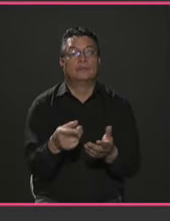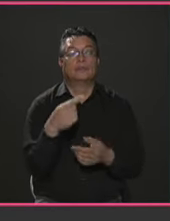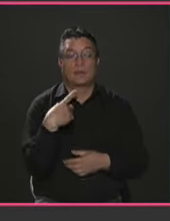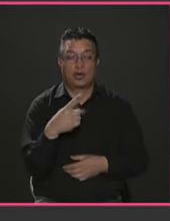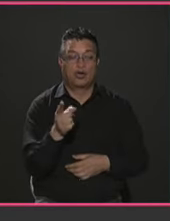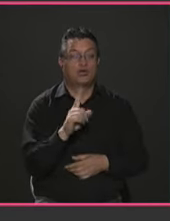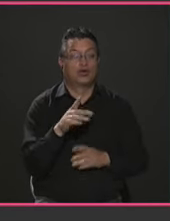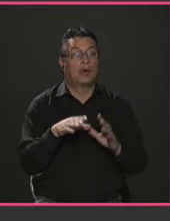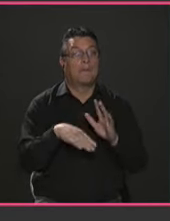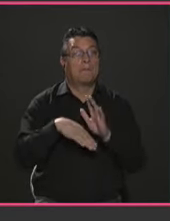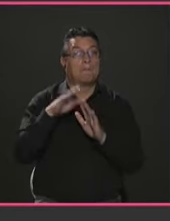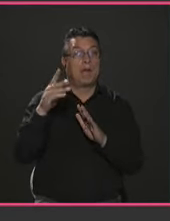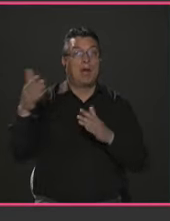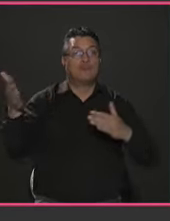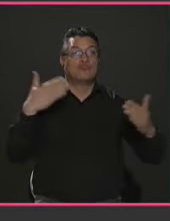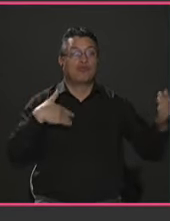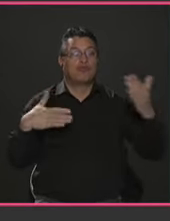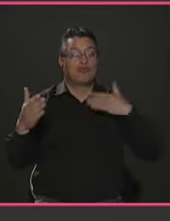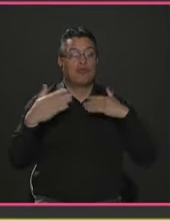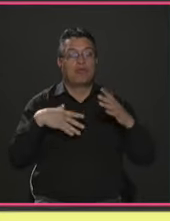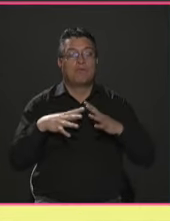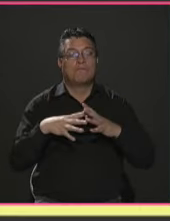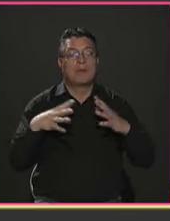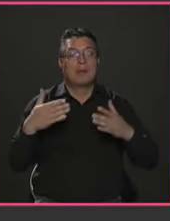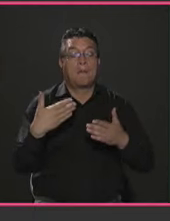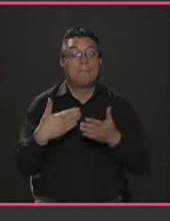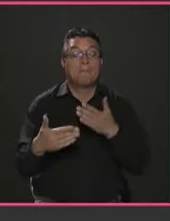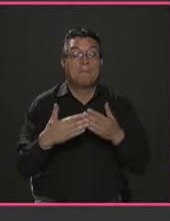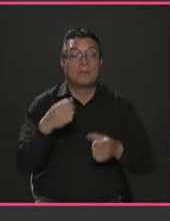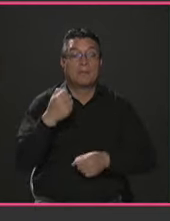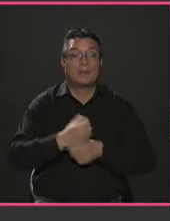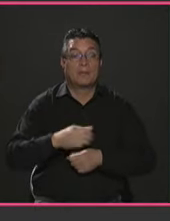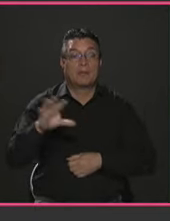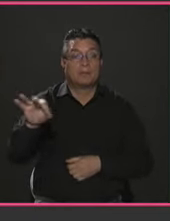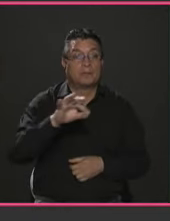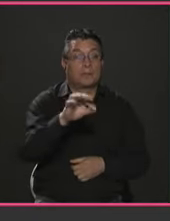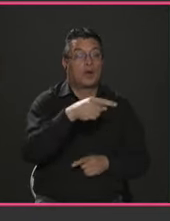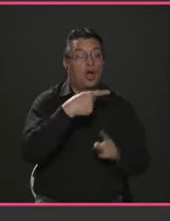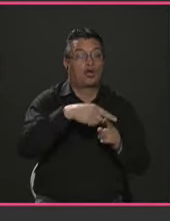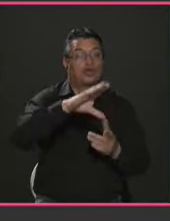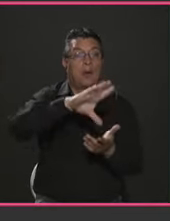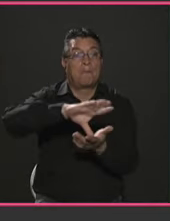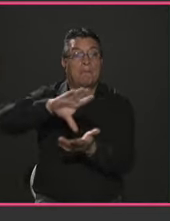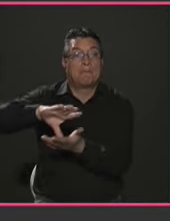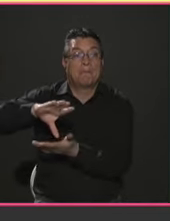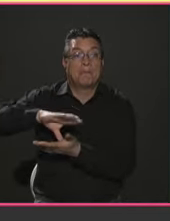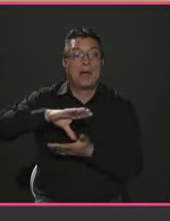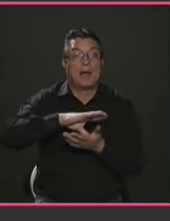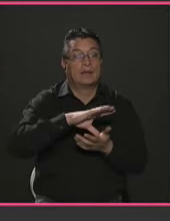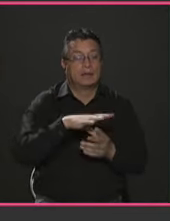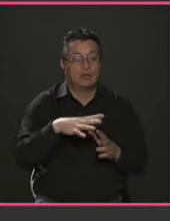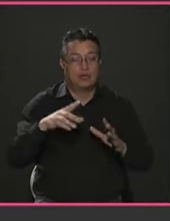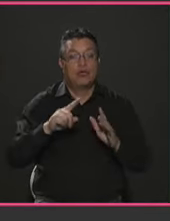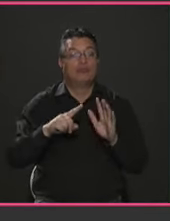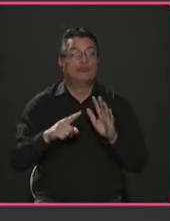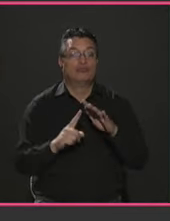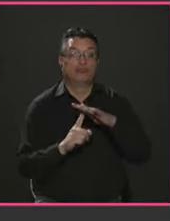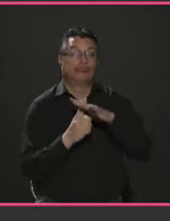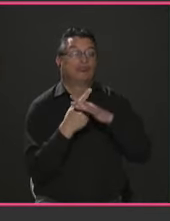está absorviendo gran parte de la mano de obra en muchos de otros países que están